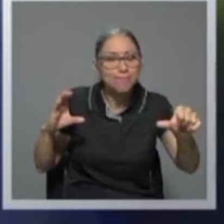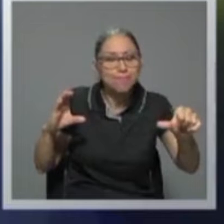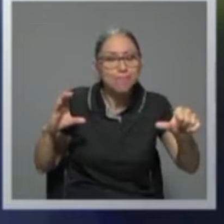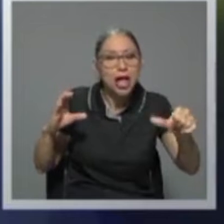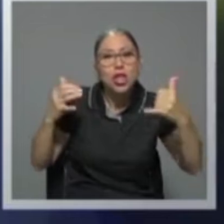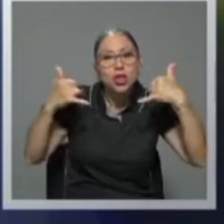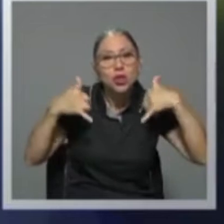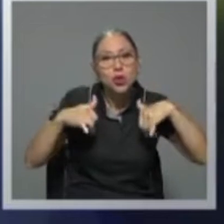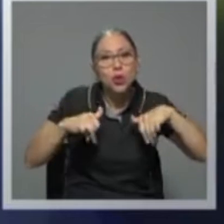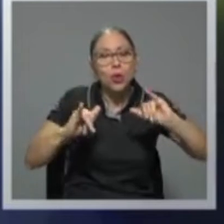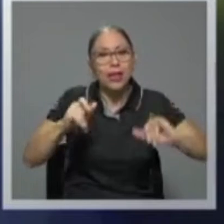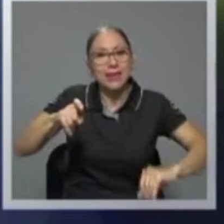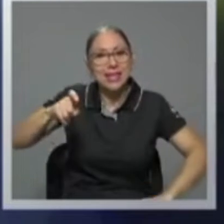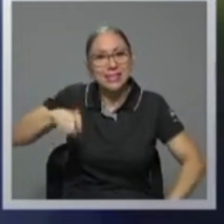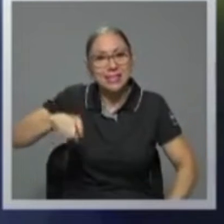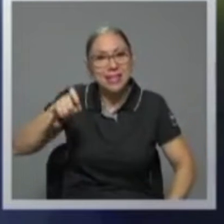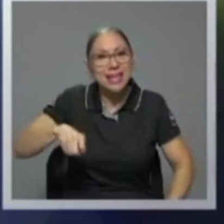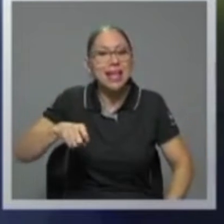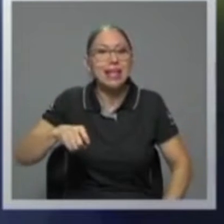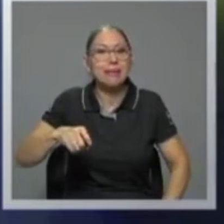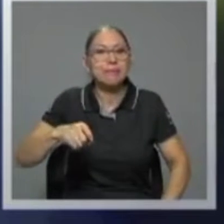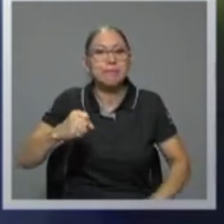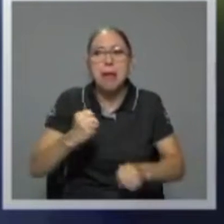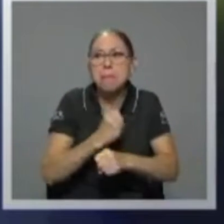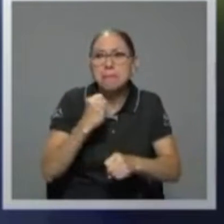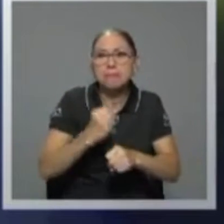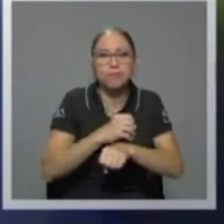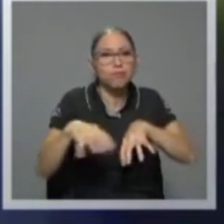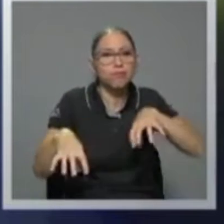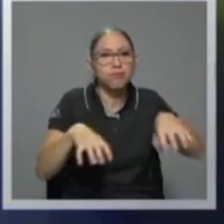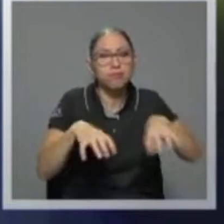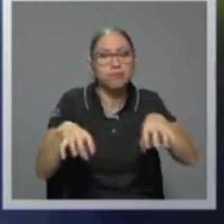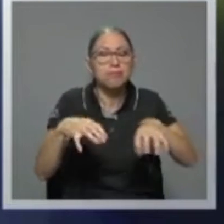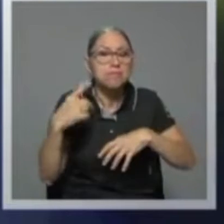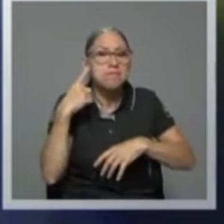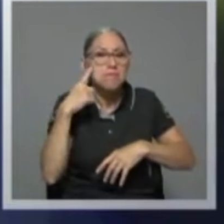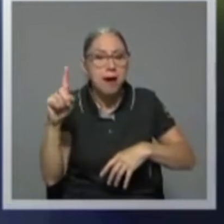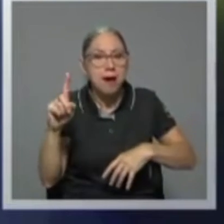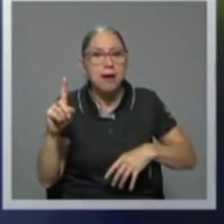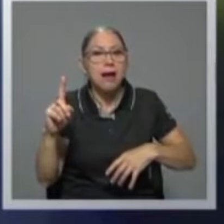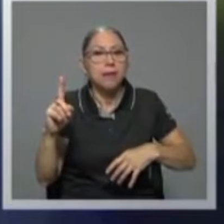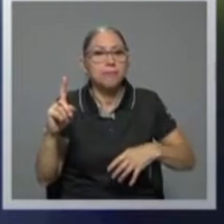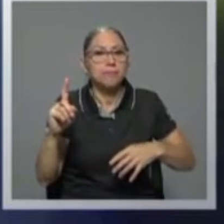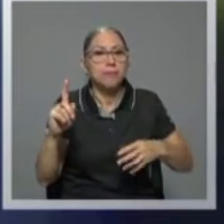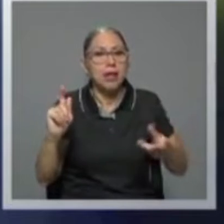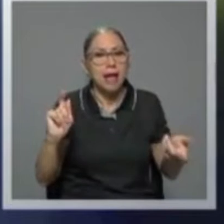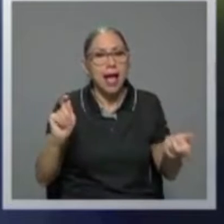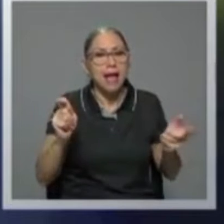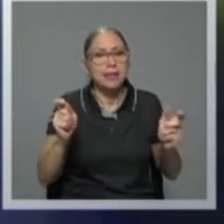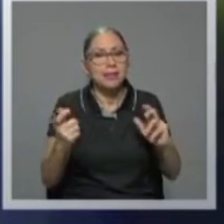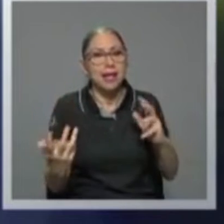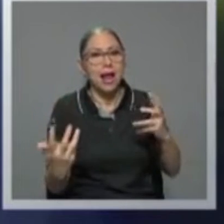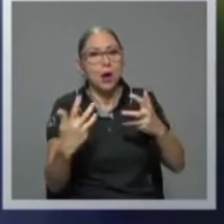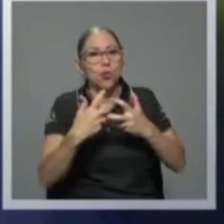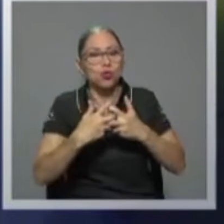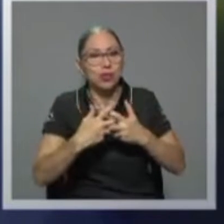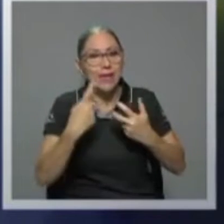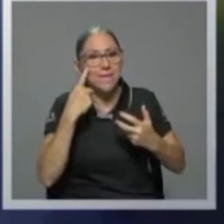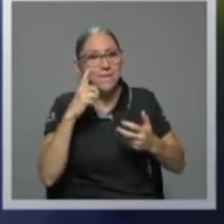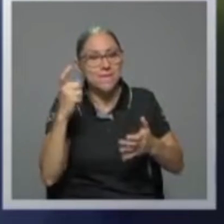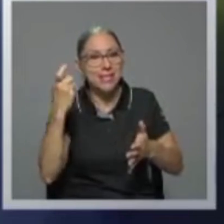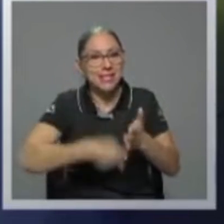requieren entonces acciones para hacer, digamos, el ajuste fiscal. Muchas gracias,